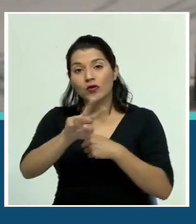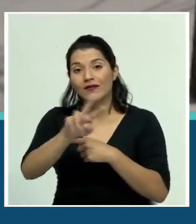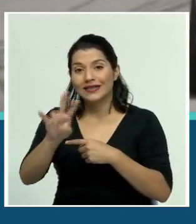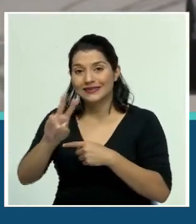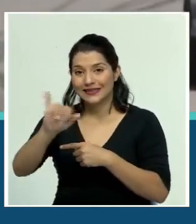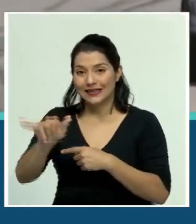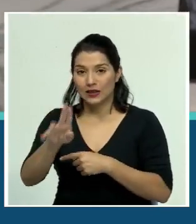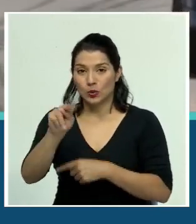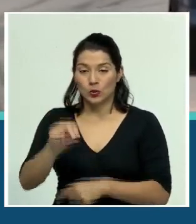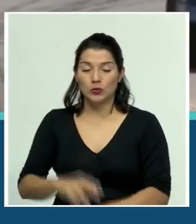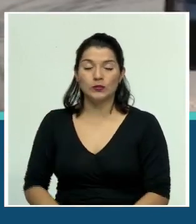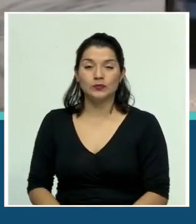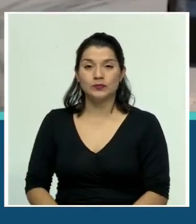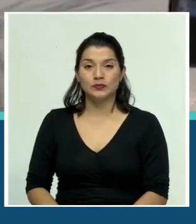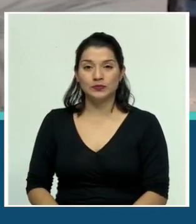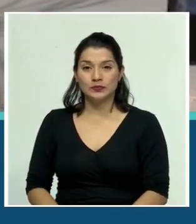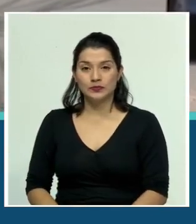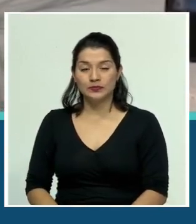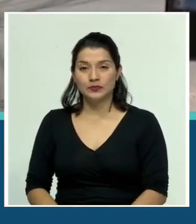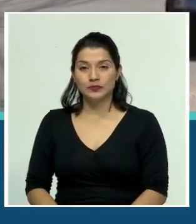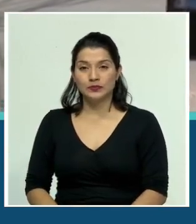27 de junio.